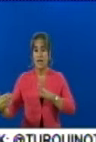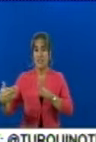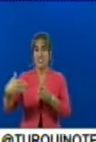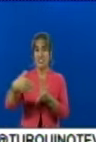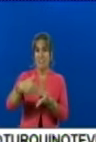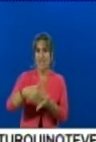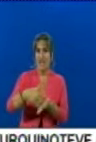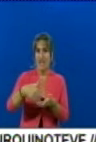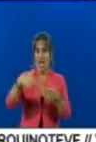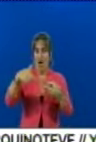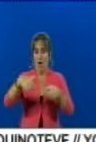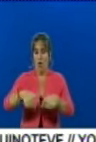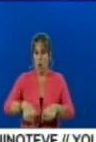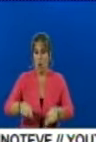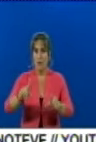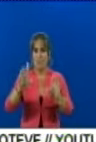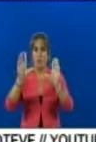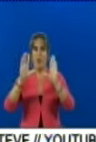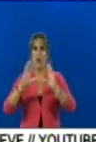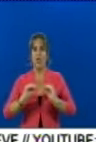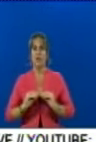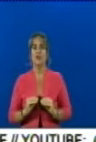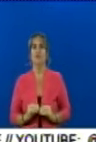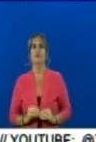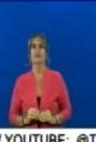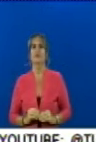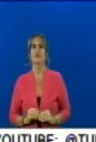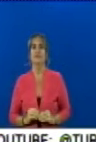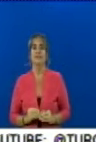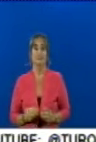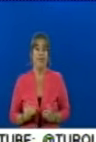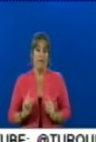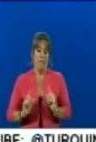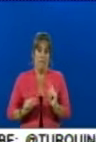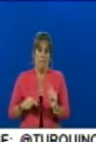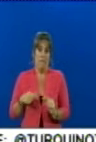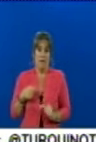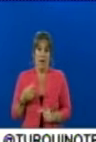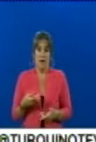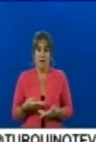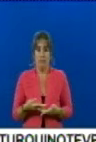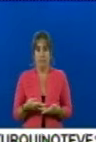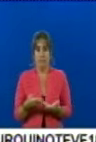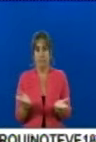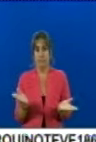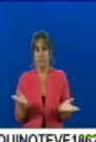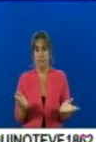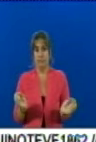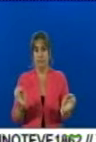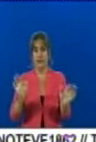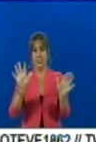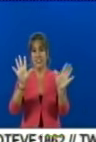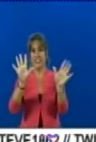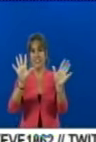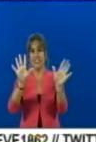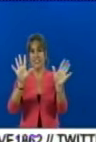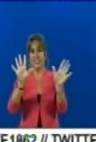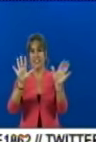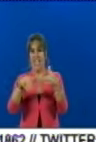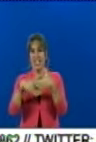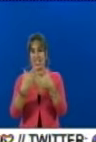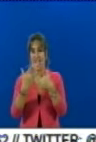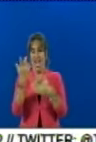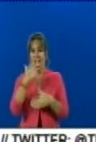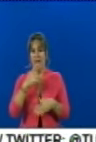la recepción de esta leche en horas de la noche. En horas de la noche. O sea que mañana estaremos distribuyendo ahora los próximos 10 días del mes de